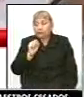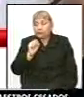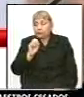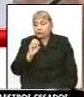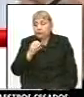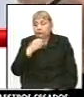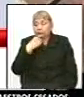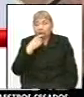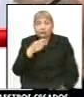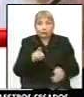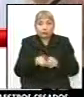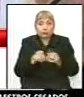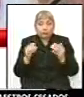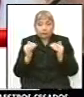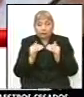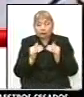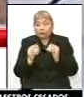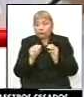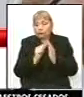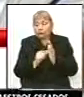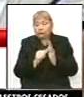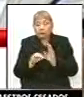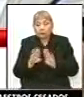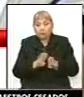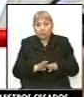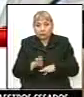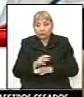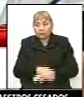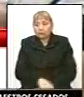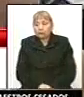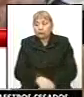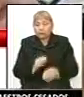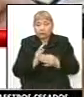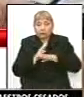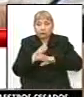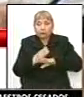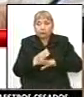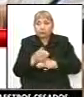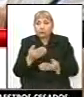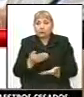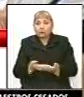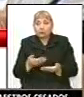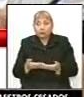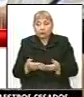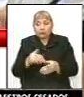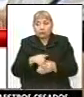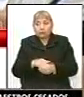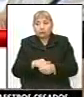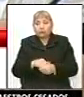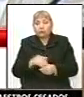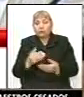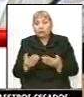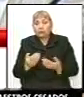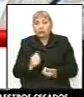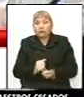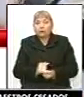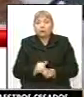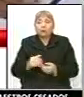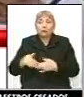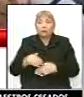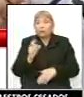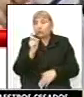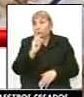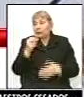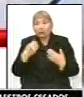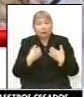tanto en el ámbito de áreas naturales protegidas, a través del clasificador de rutas en el Sistema Nacional de Carreteras, ¿no?